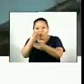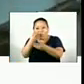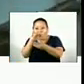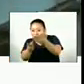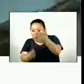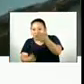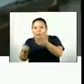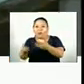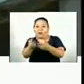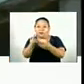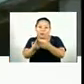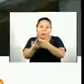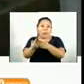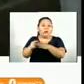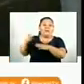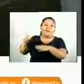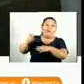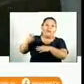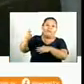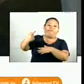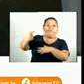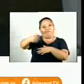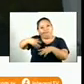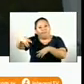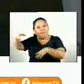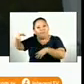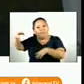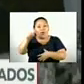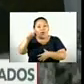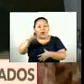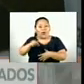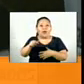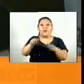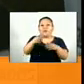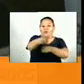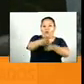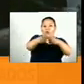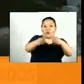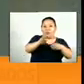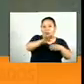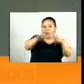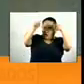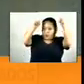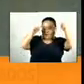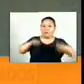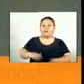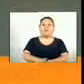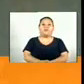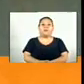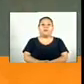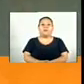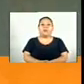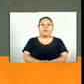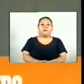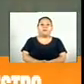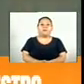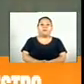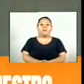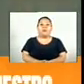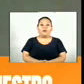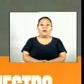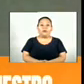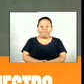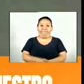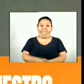tendencias de desplazamiento forzado 2020 de la agencia para refugiados de la ONU lo que es